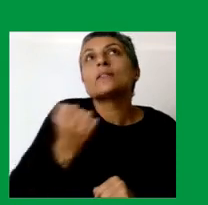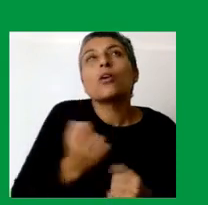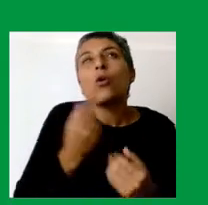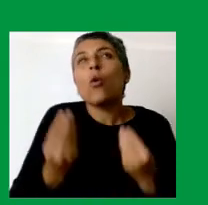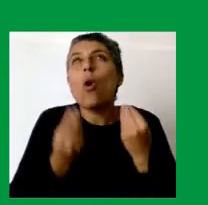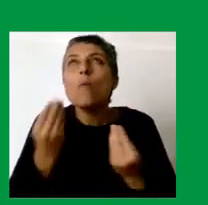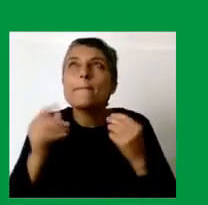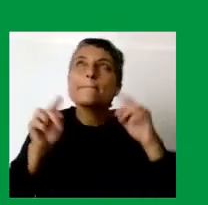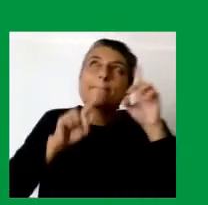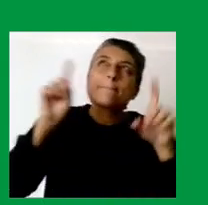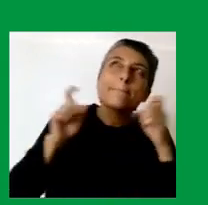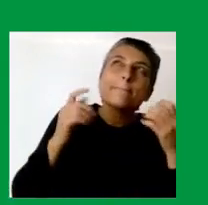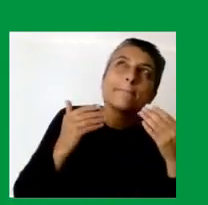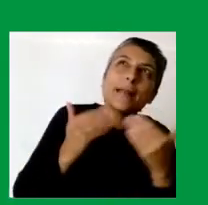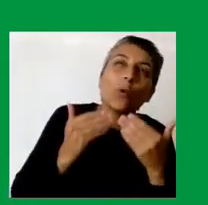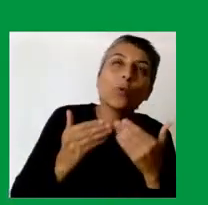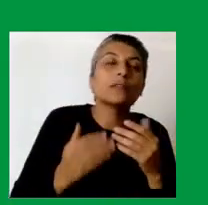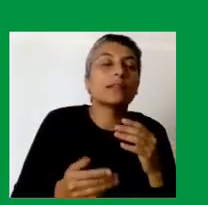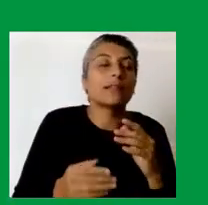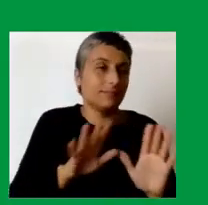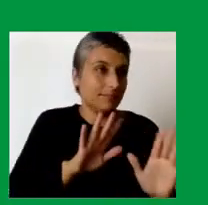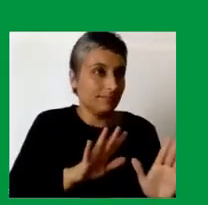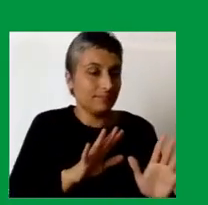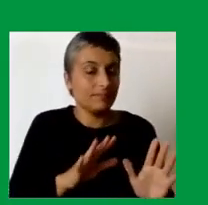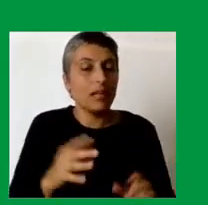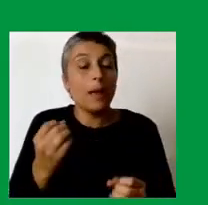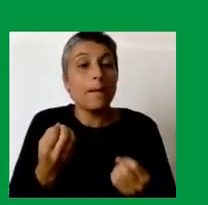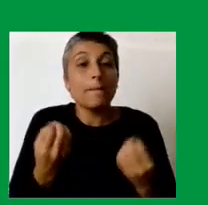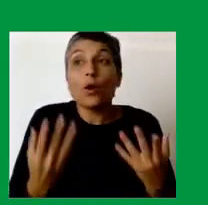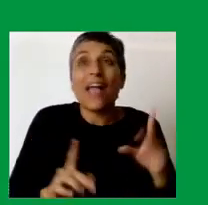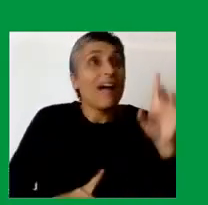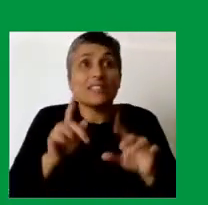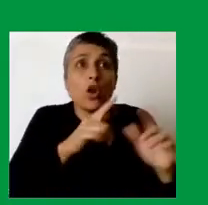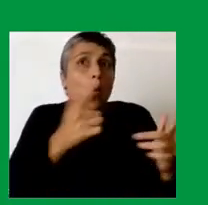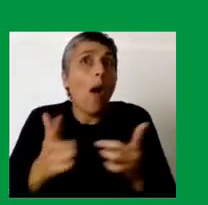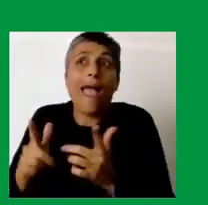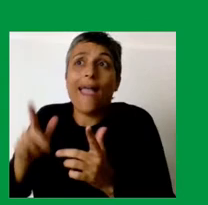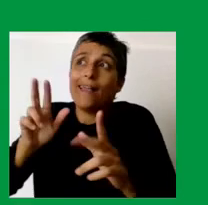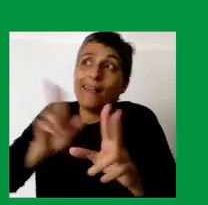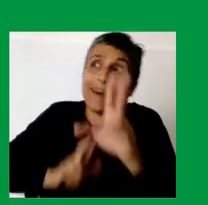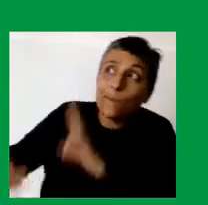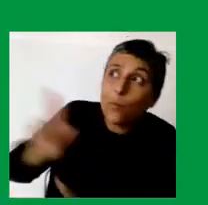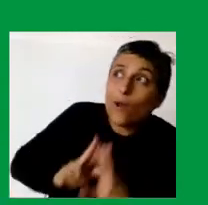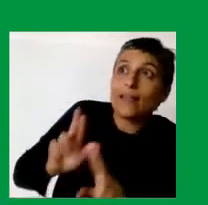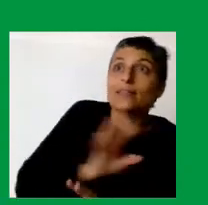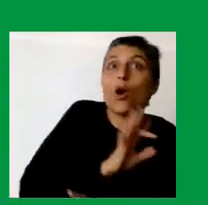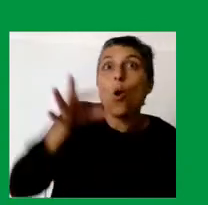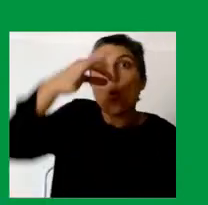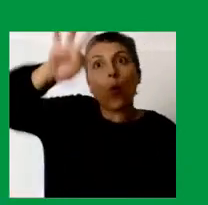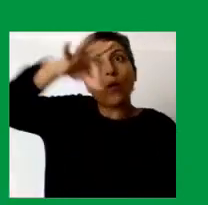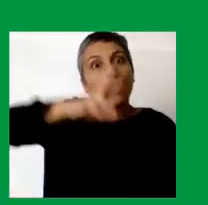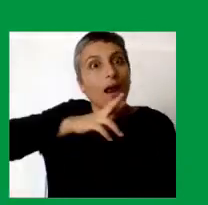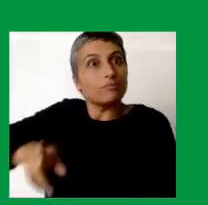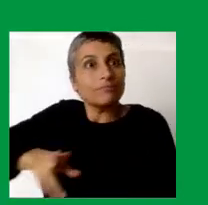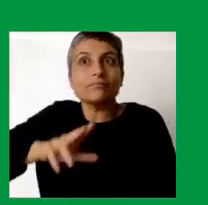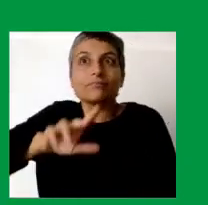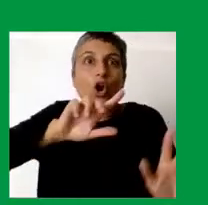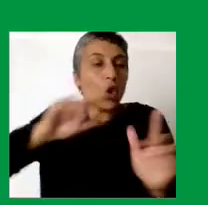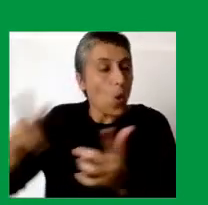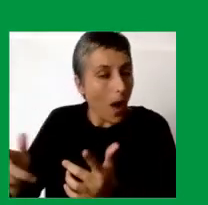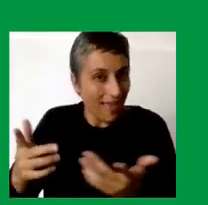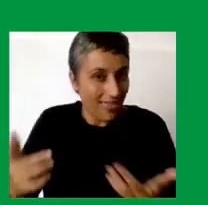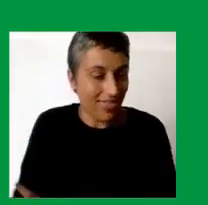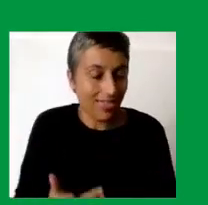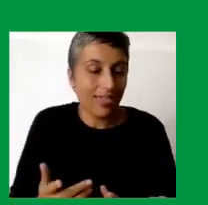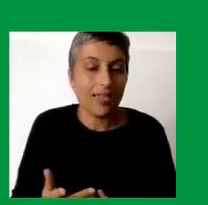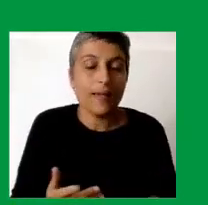Las preguntas que hacemos, más que las respuestas, porque aparte, a veces no hay una respuesta, o muchas, una respuesta única, ¿no? El arte